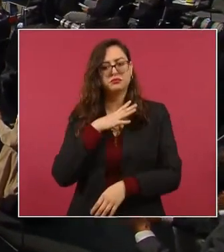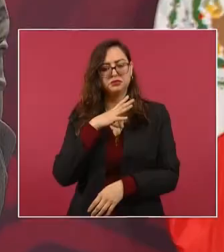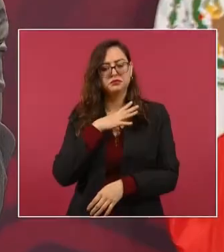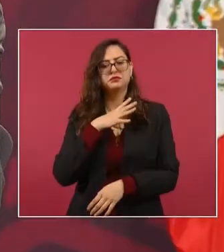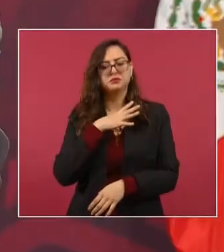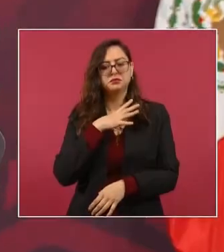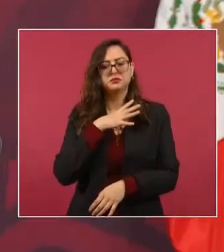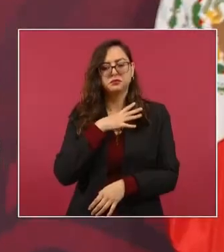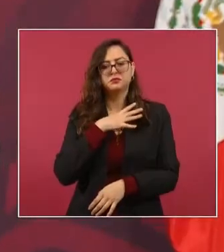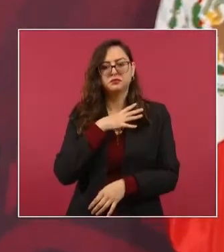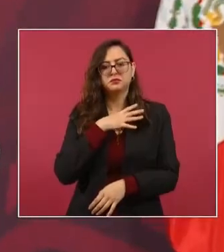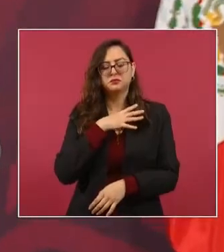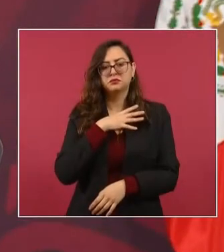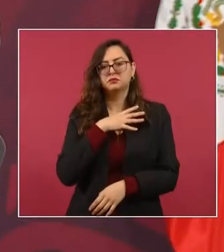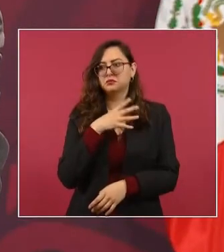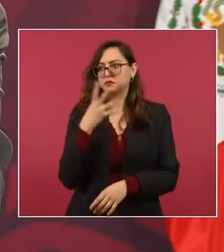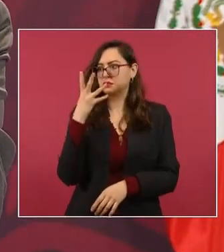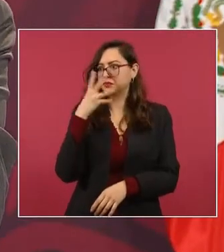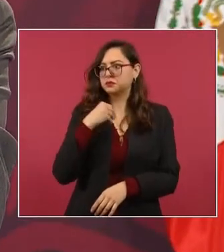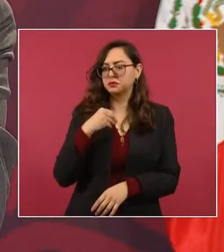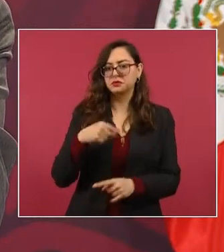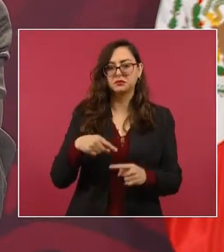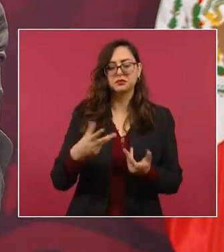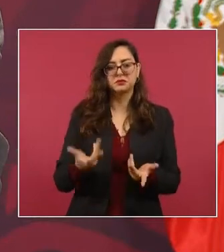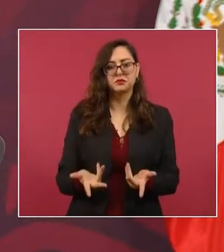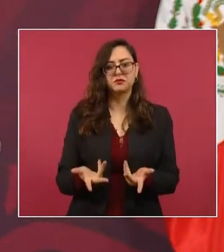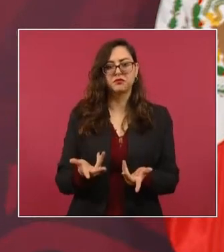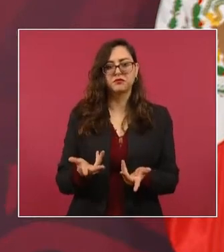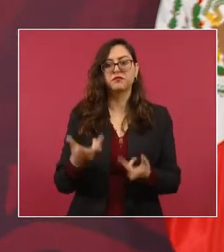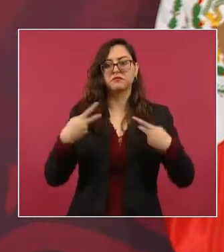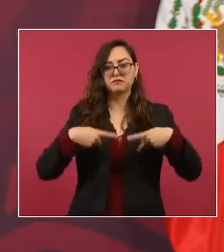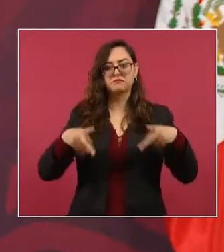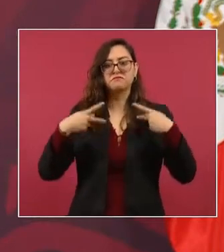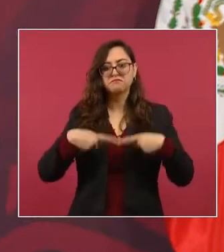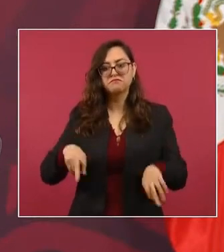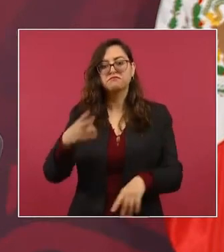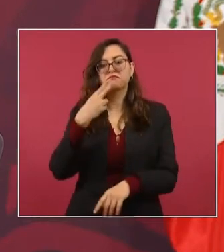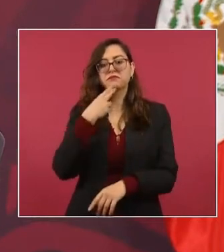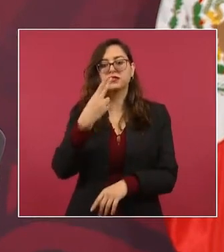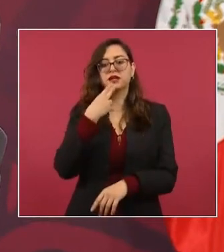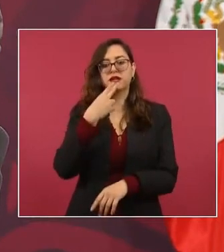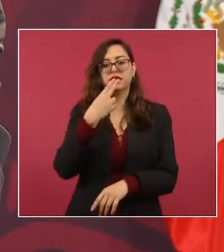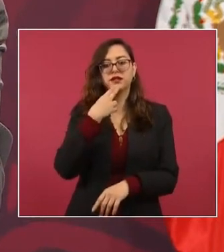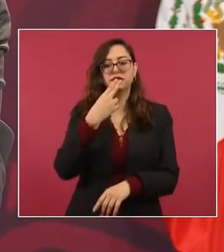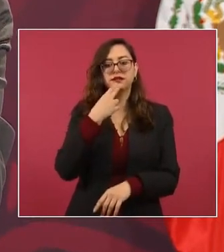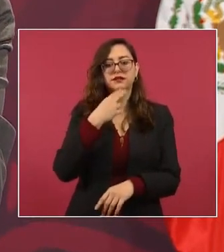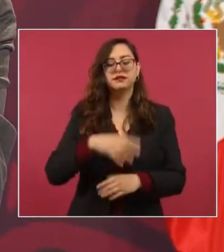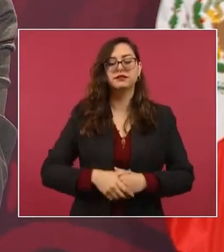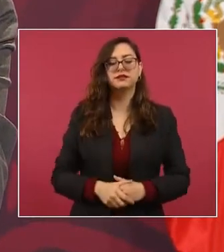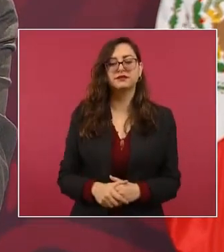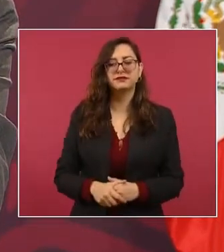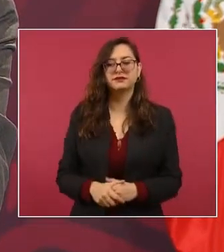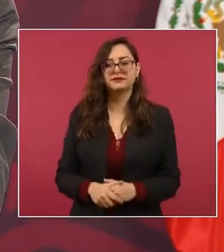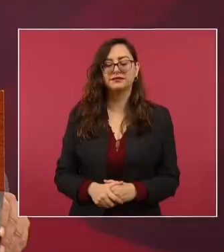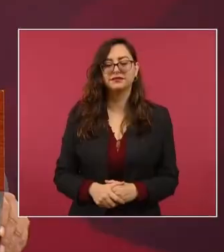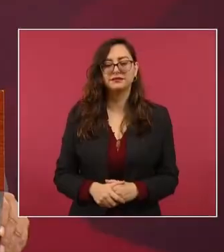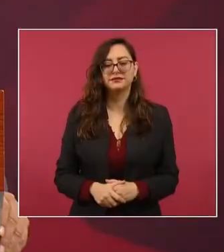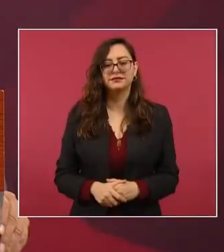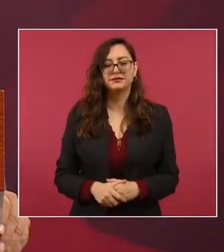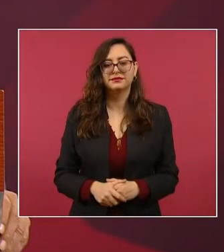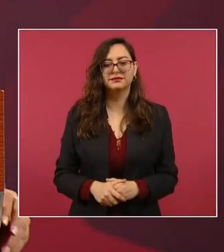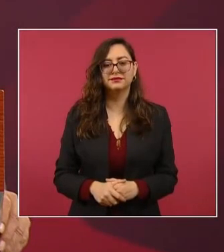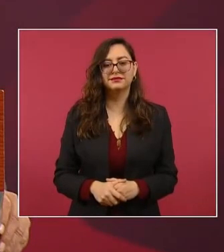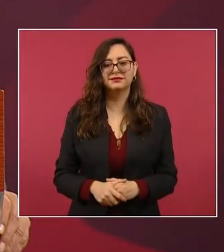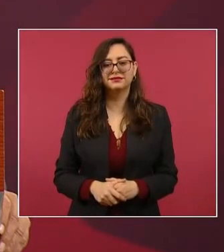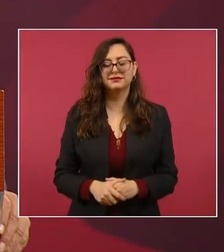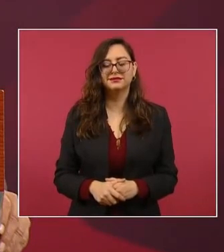que atraviesa avenidas, que la usa mucho la gente, ¿sí? Ahí hace